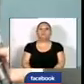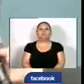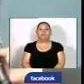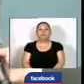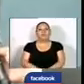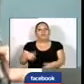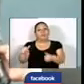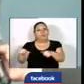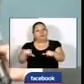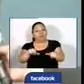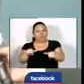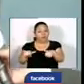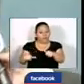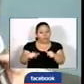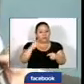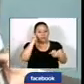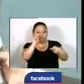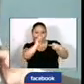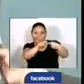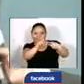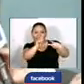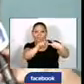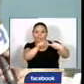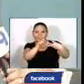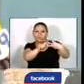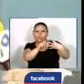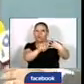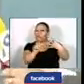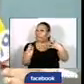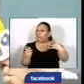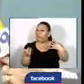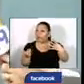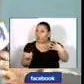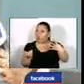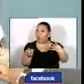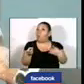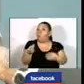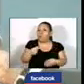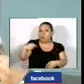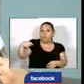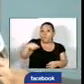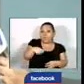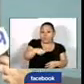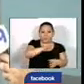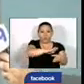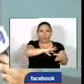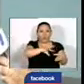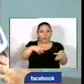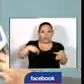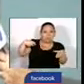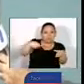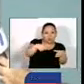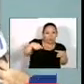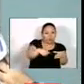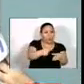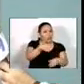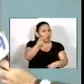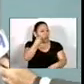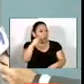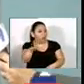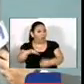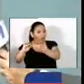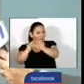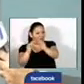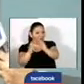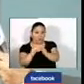criterios que se van a usar debería de ser el ingreso económico de la familia, el estatus donde vive, porque no